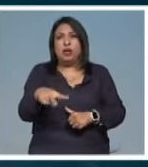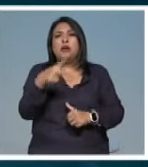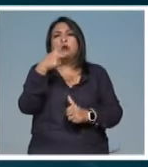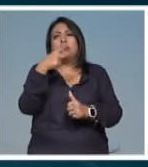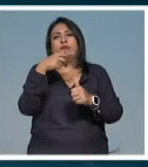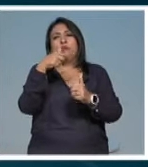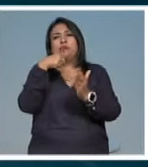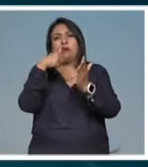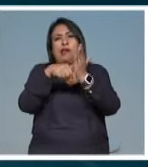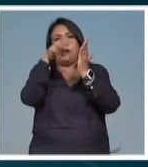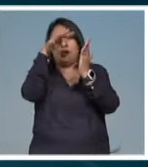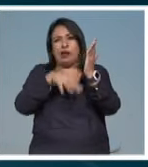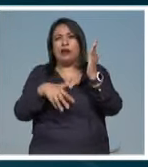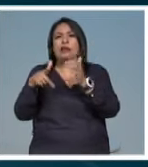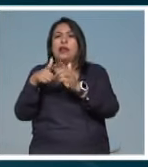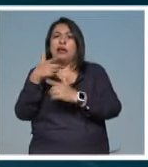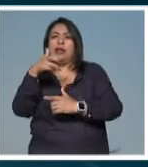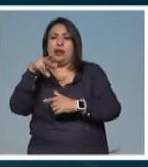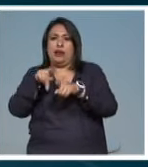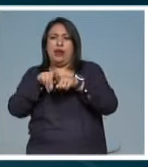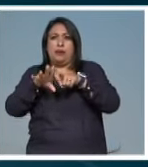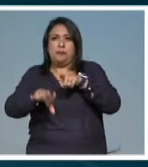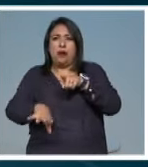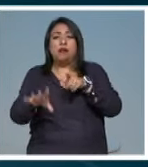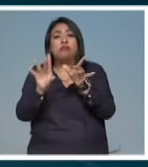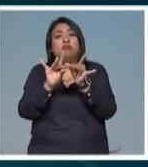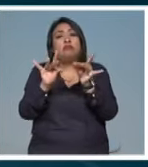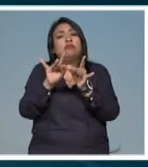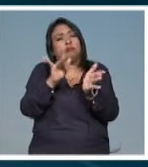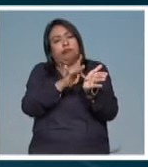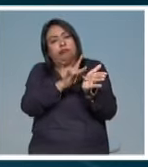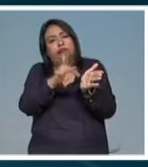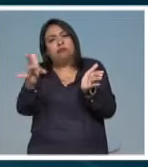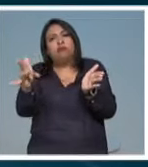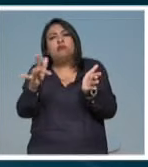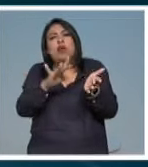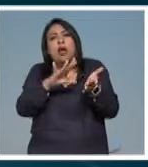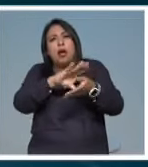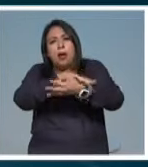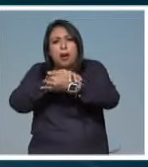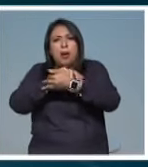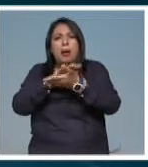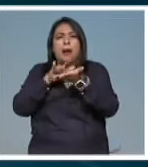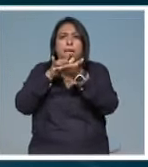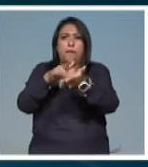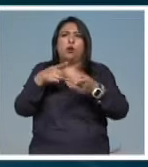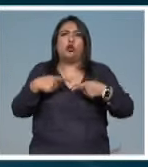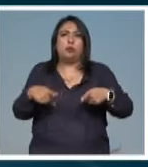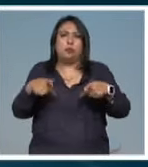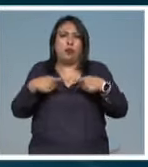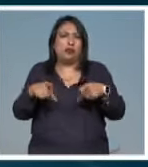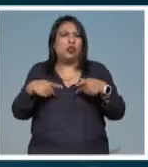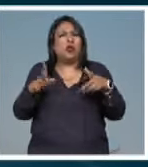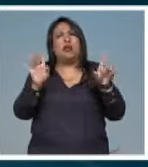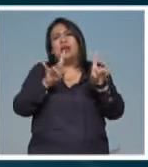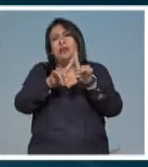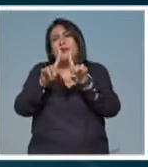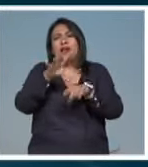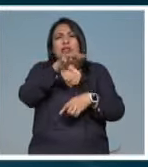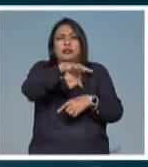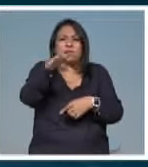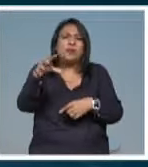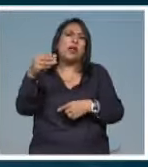carta, Elena Monzón, hermana de la víctima, manifestó su agradecimiento por la solidaridad de las personas de muy diversos